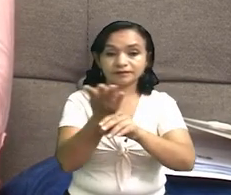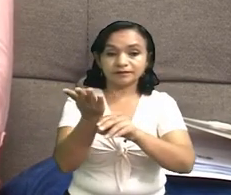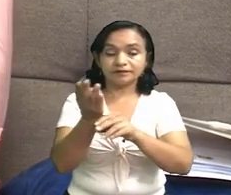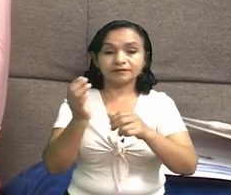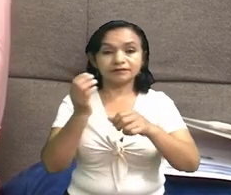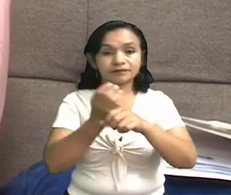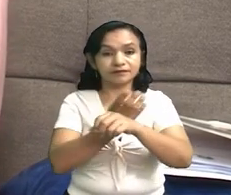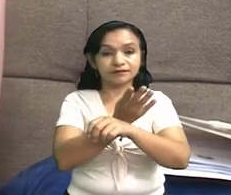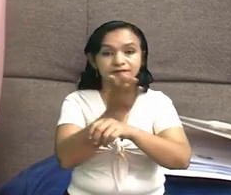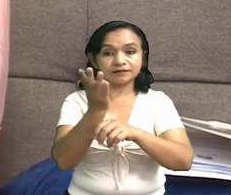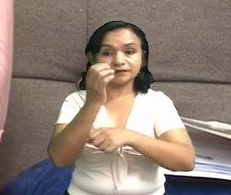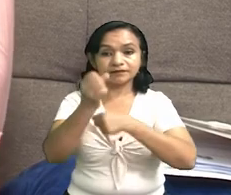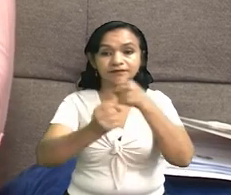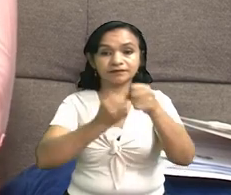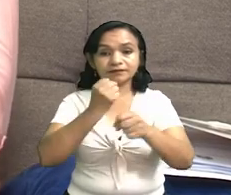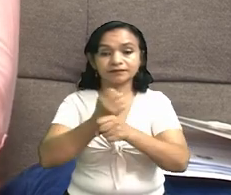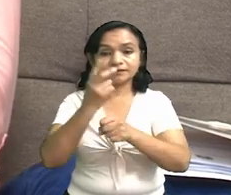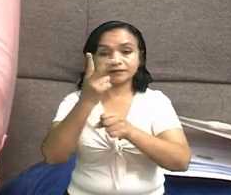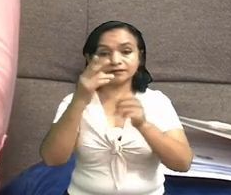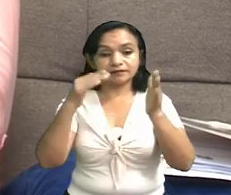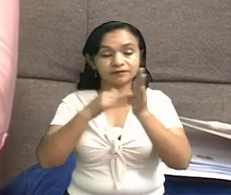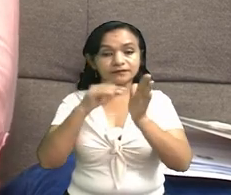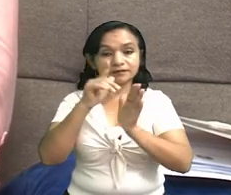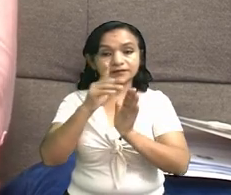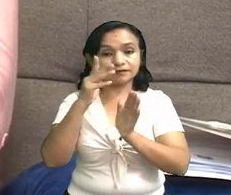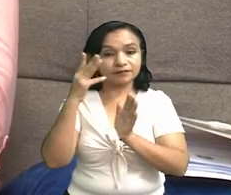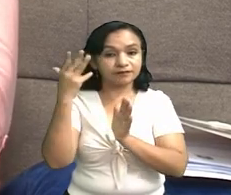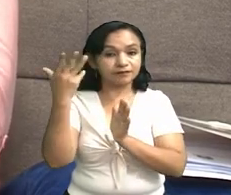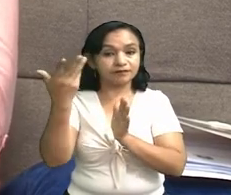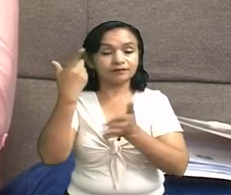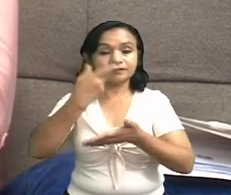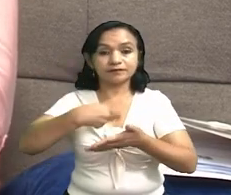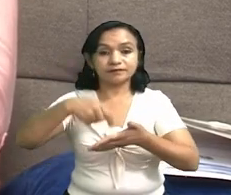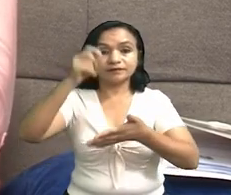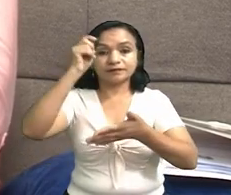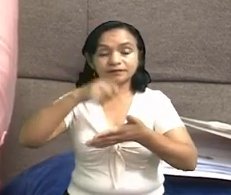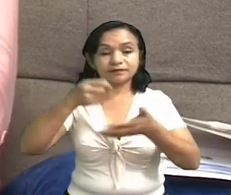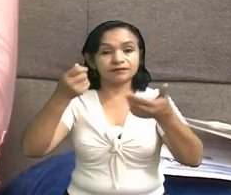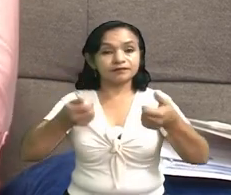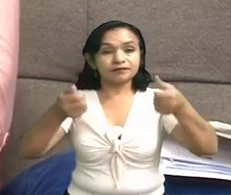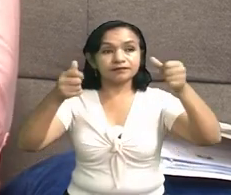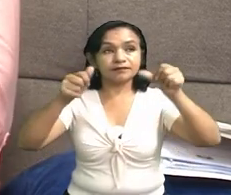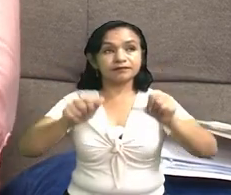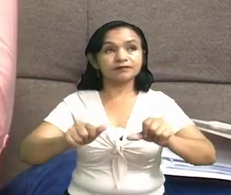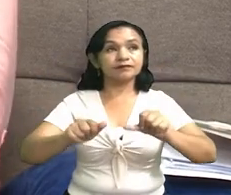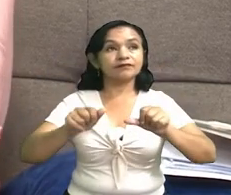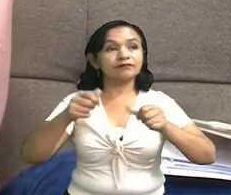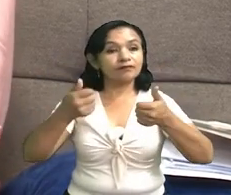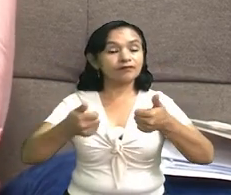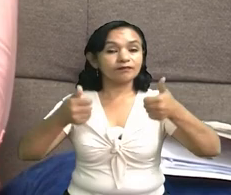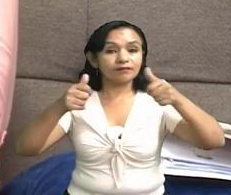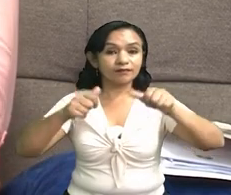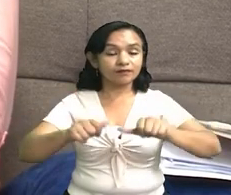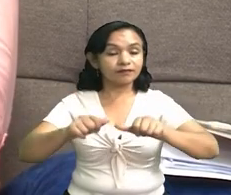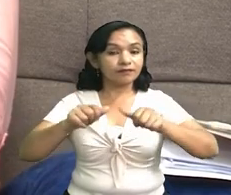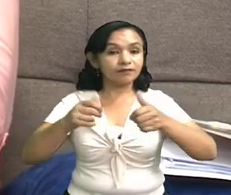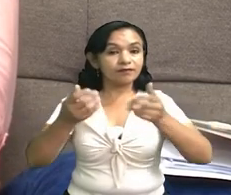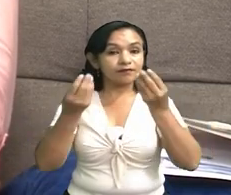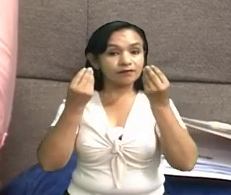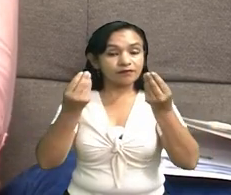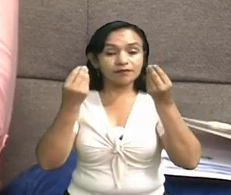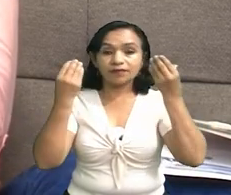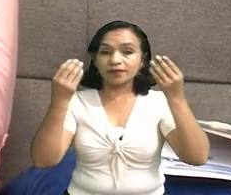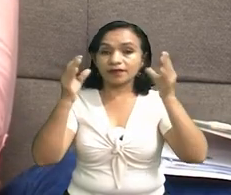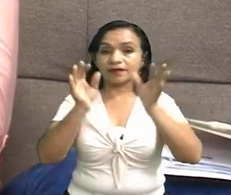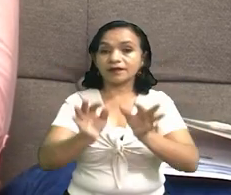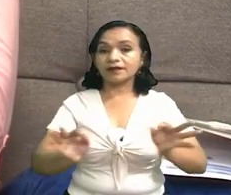sesión ordinaria del año 2019, y se firmó el convenio. Este convenio pues da muchas